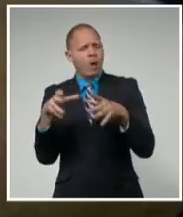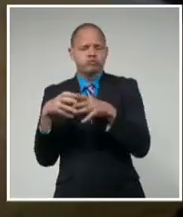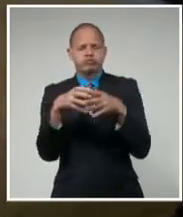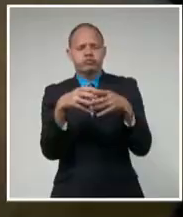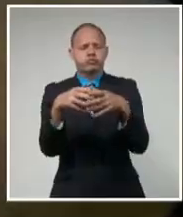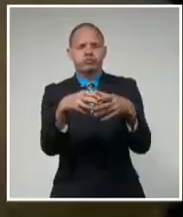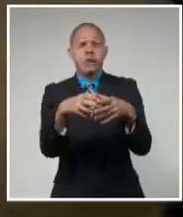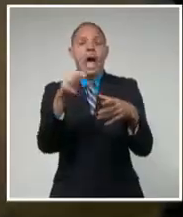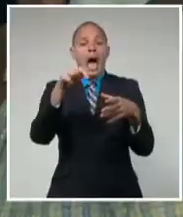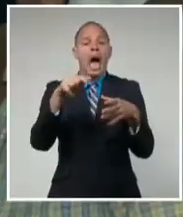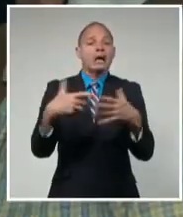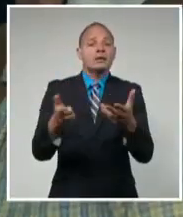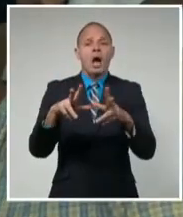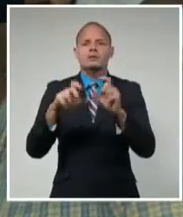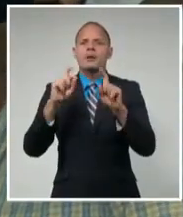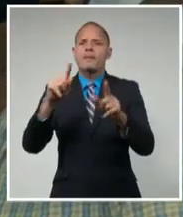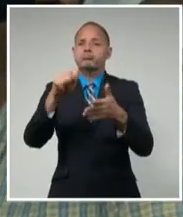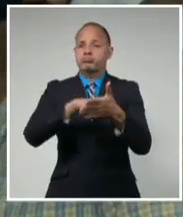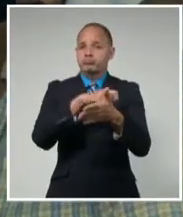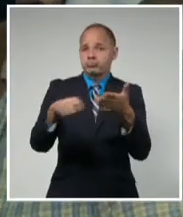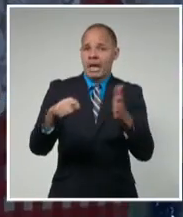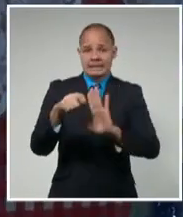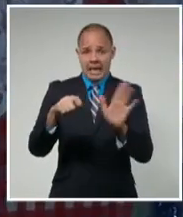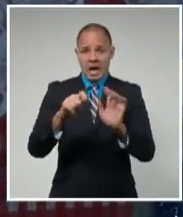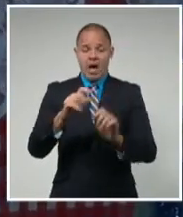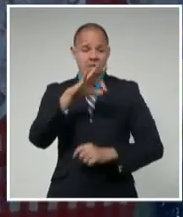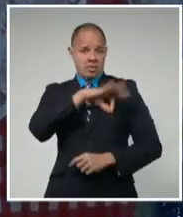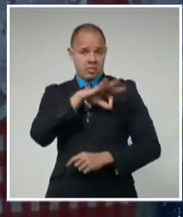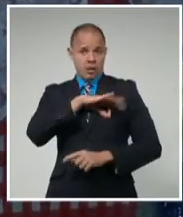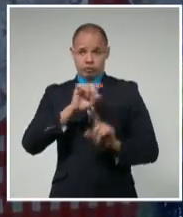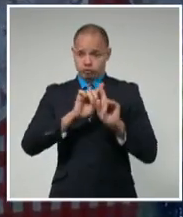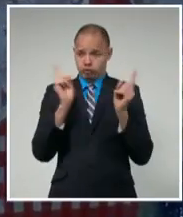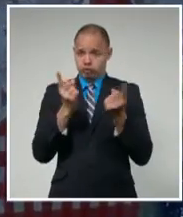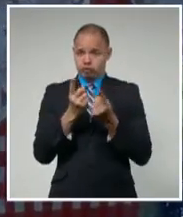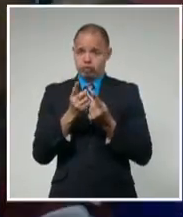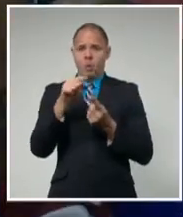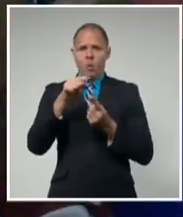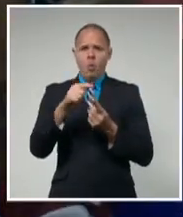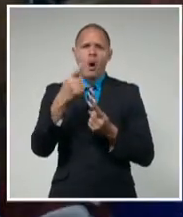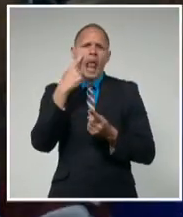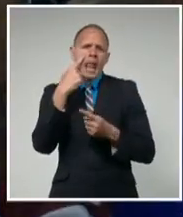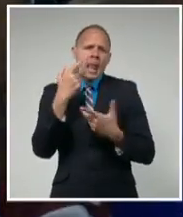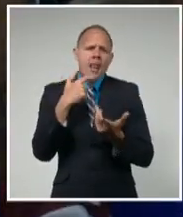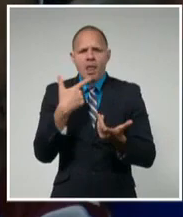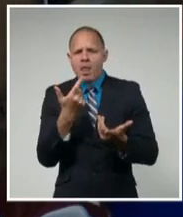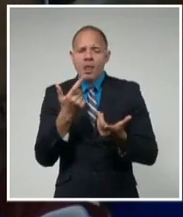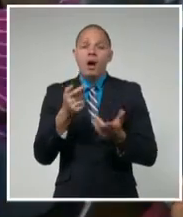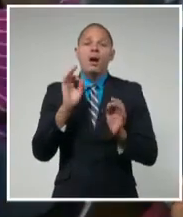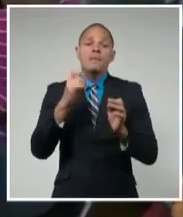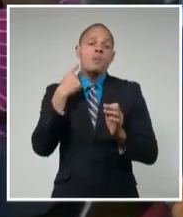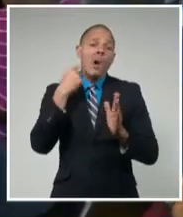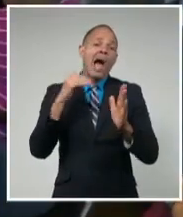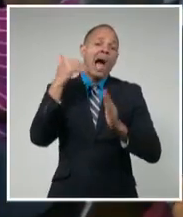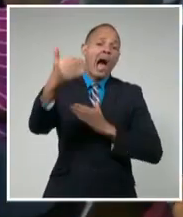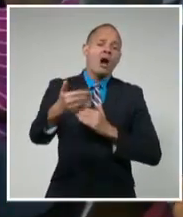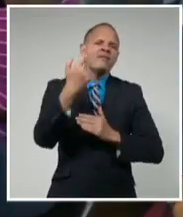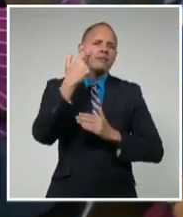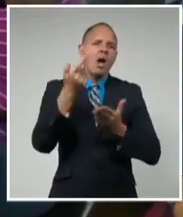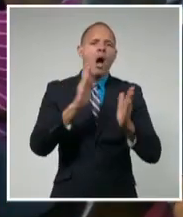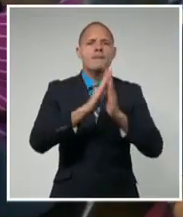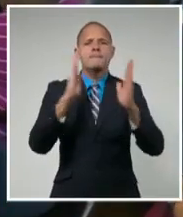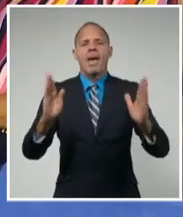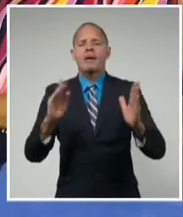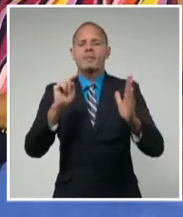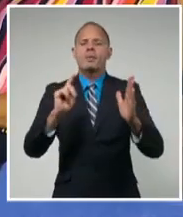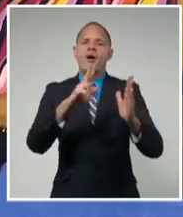Asamblea del Poder Popular, los delegados de primera mano conocieron hacia dónde podría llegar el municipio hasta el 2030. No obstante, lo más